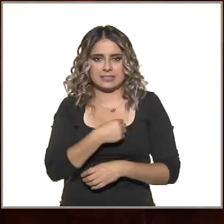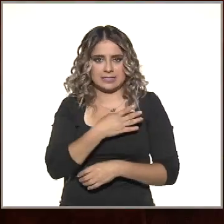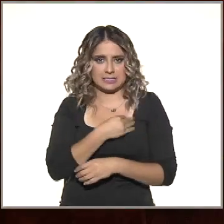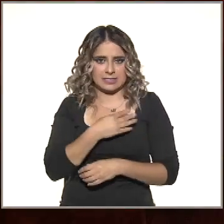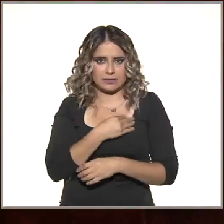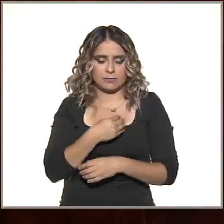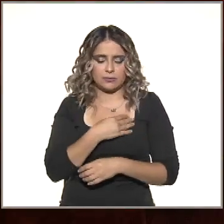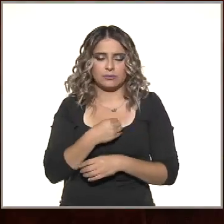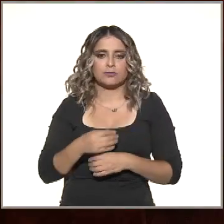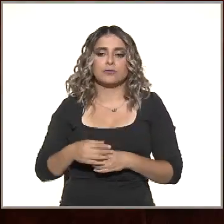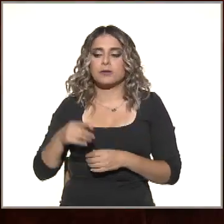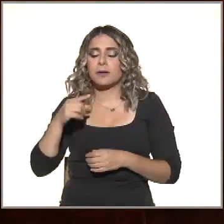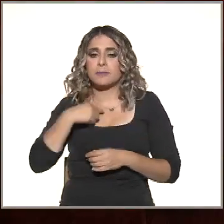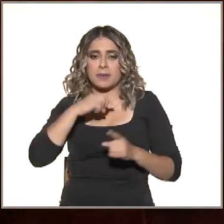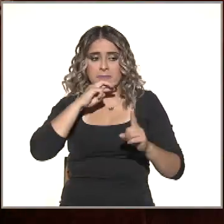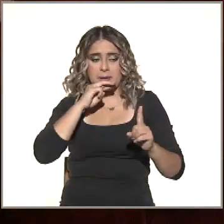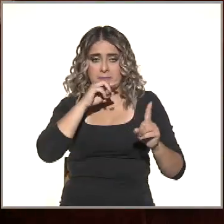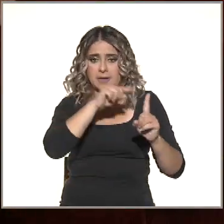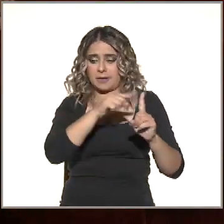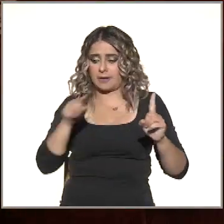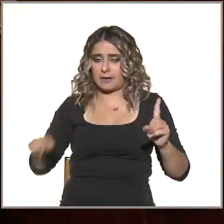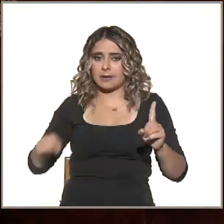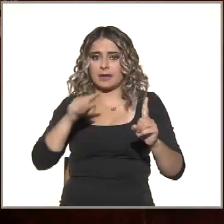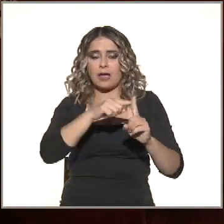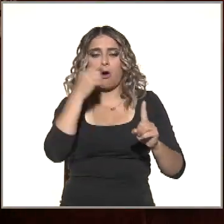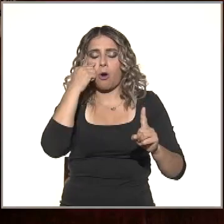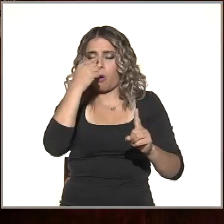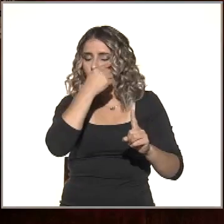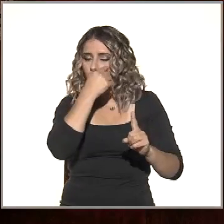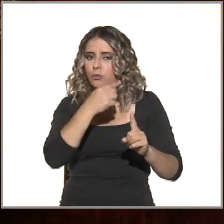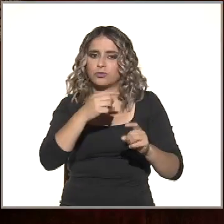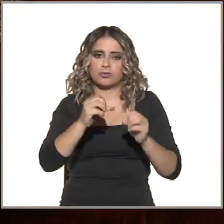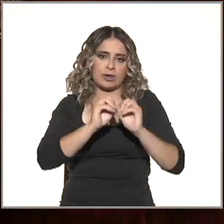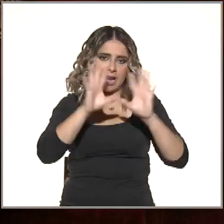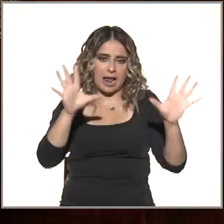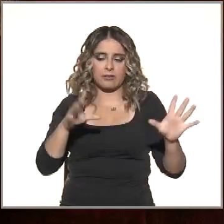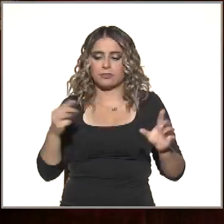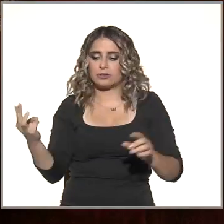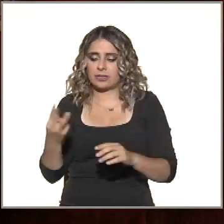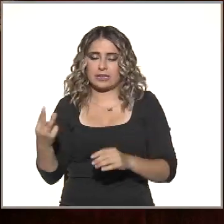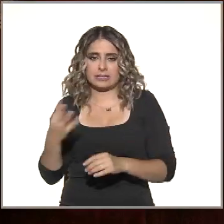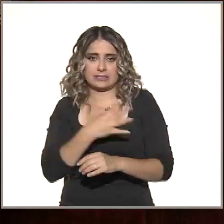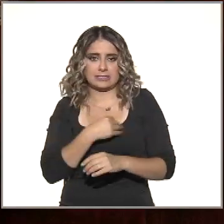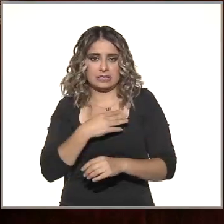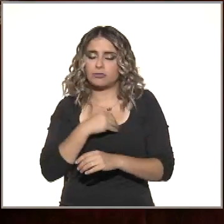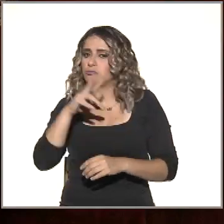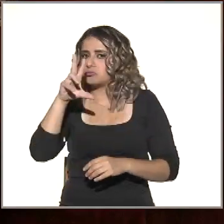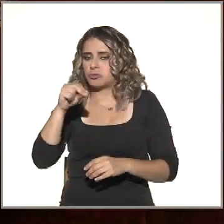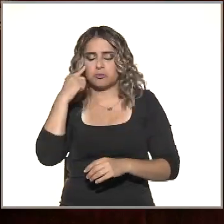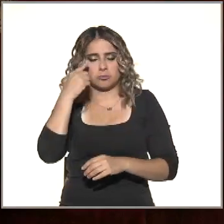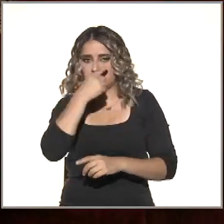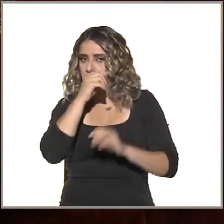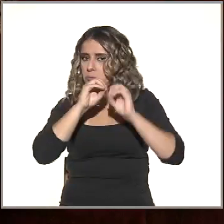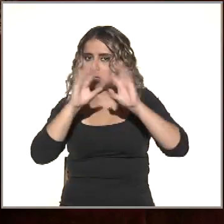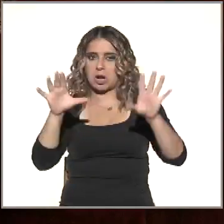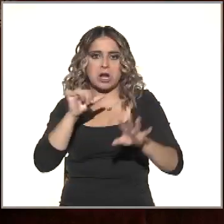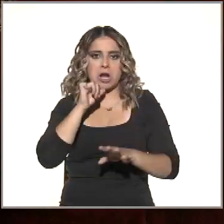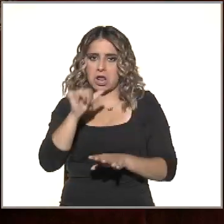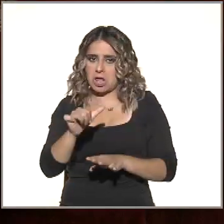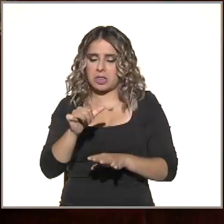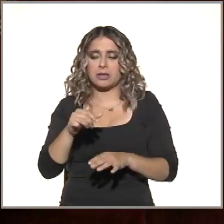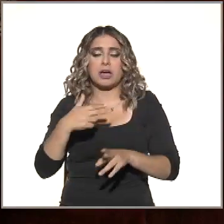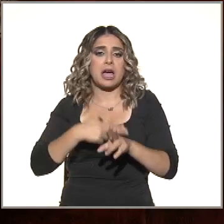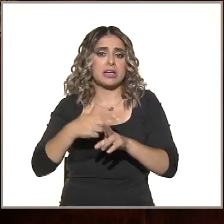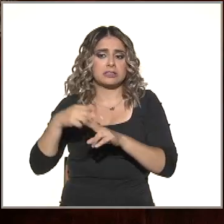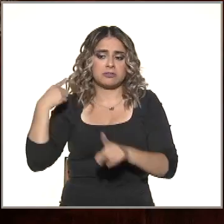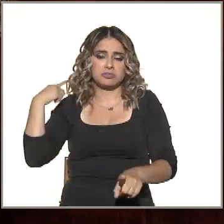través de Twitter. La mamá de mis hijos tiene ojos de color y hoy mis hijos ellos nos sacaron ojos de color y siempre hasta la